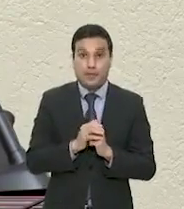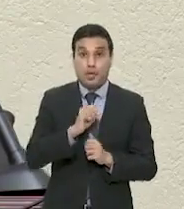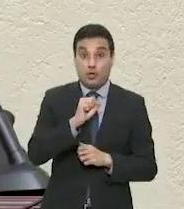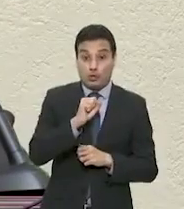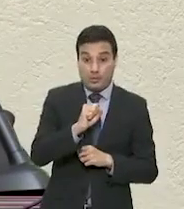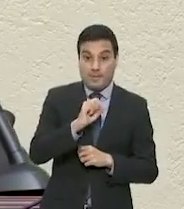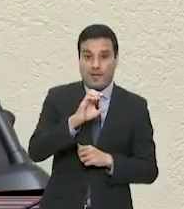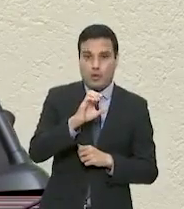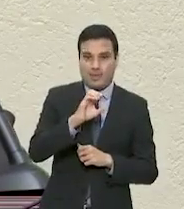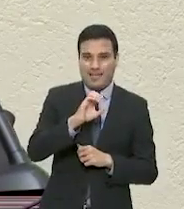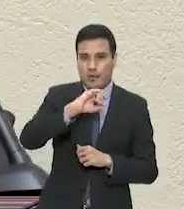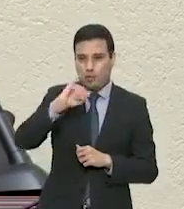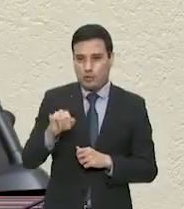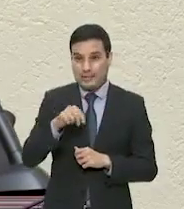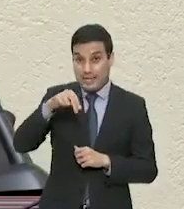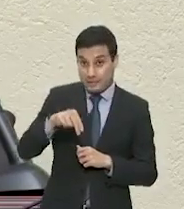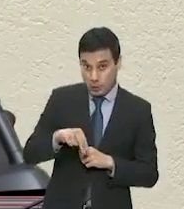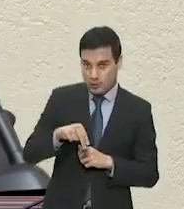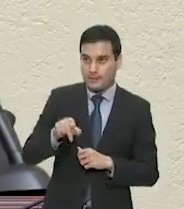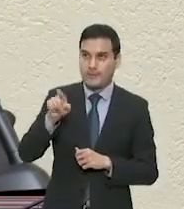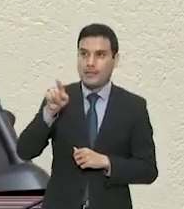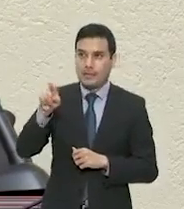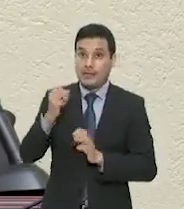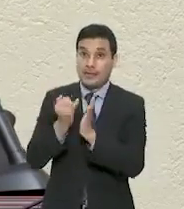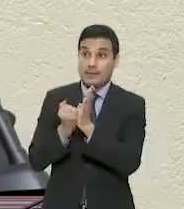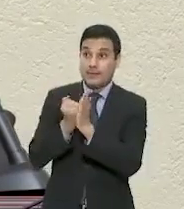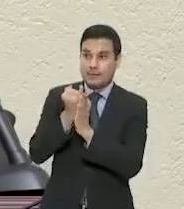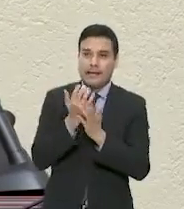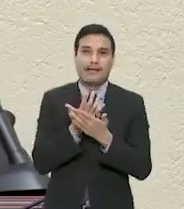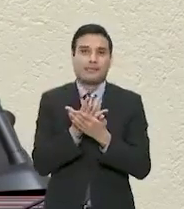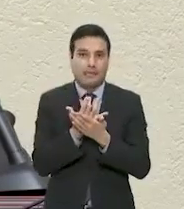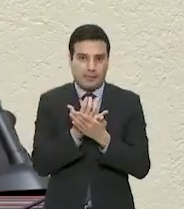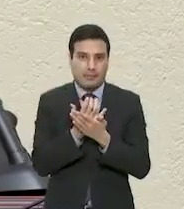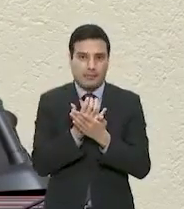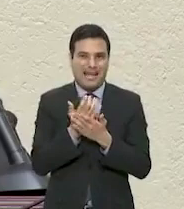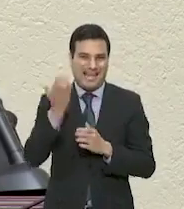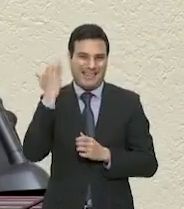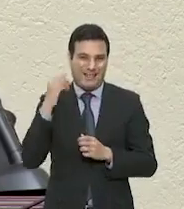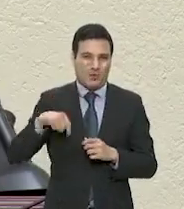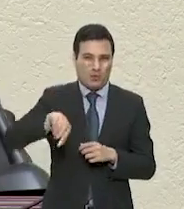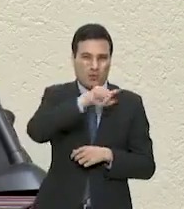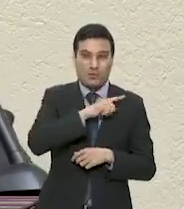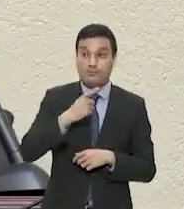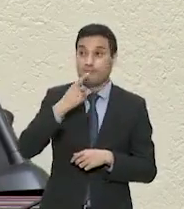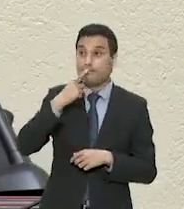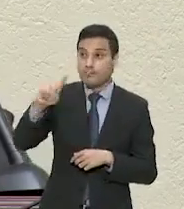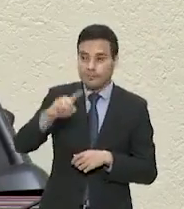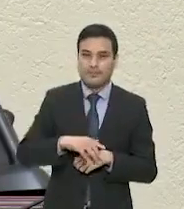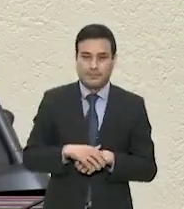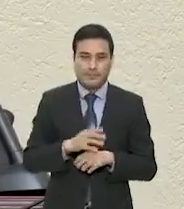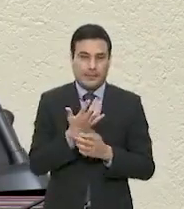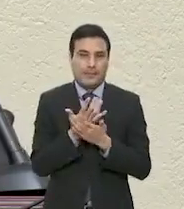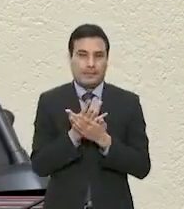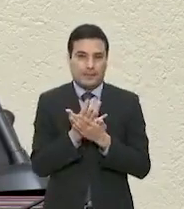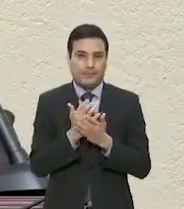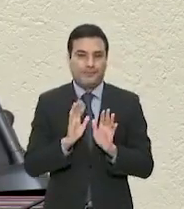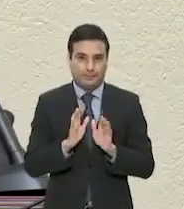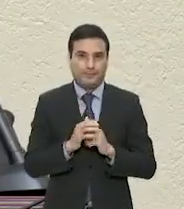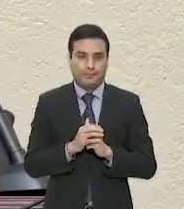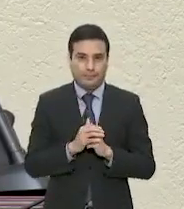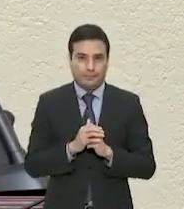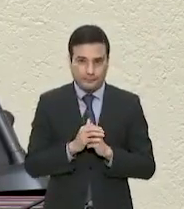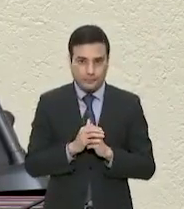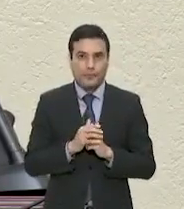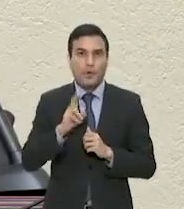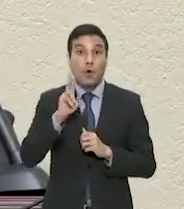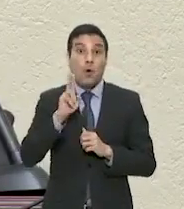resuelve el fondo de la controversia constitucional que el interpuesto o bien las autoridades competentes fundéu en ese instituto de los